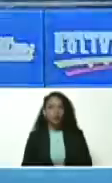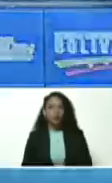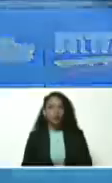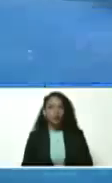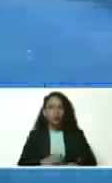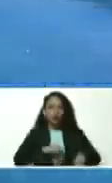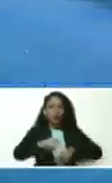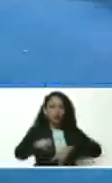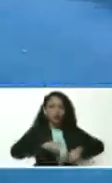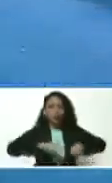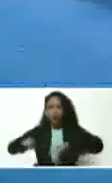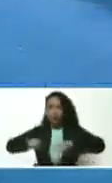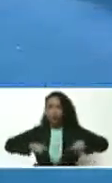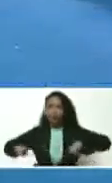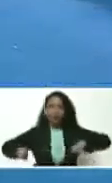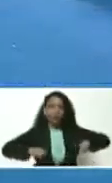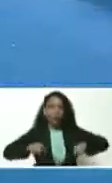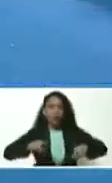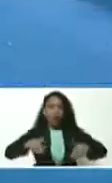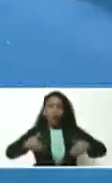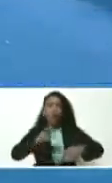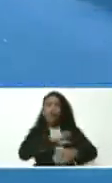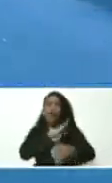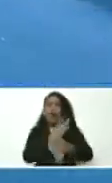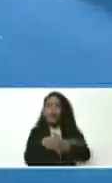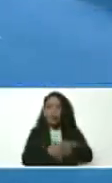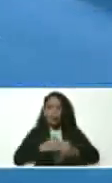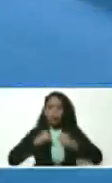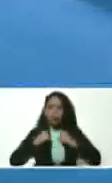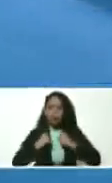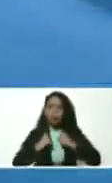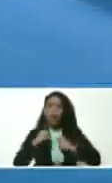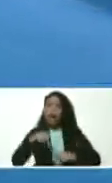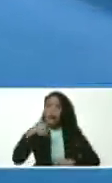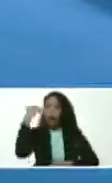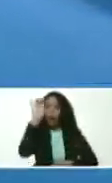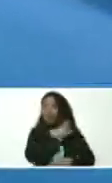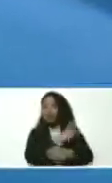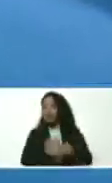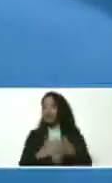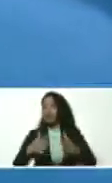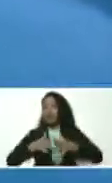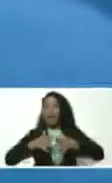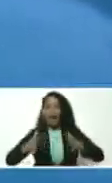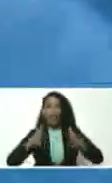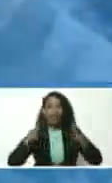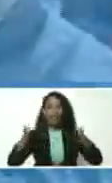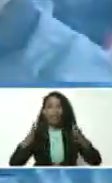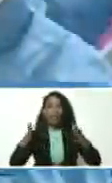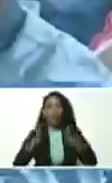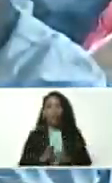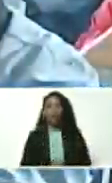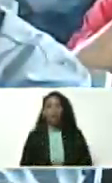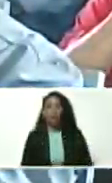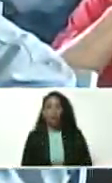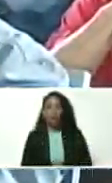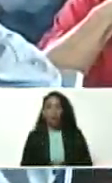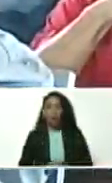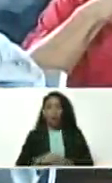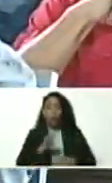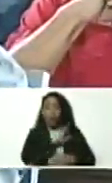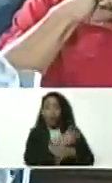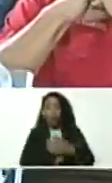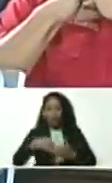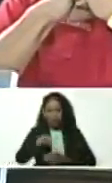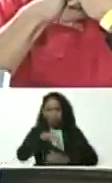coordinación de fuerzas también aquí tenemos una fuerza tremenda la fuerza espiritual